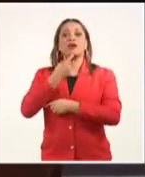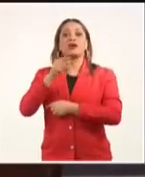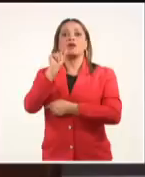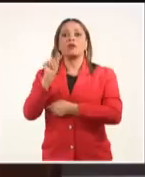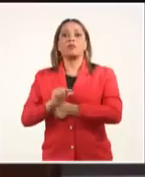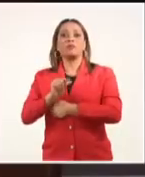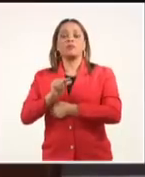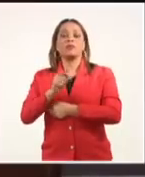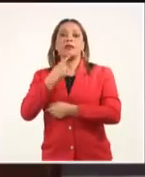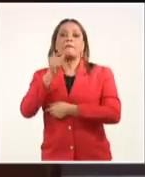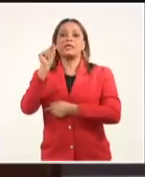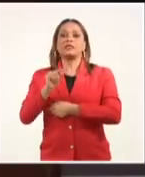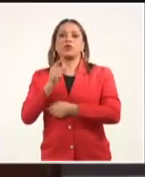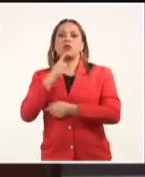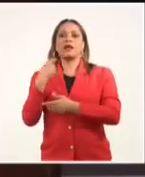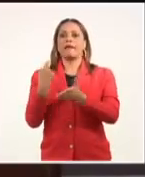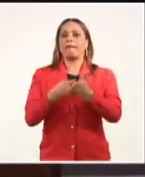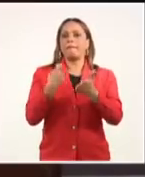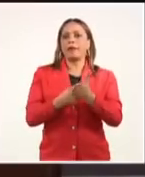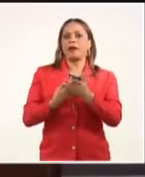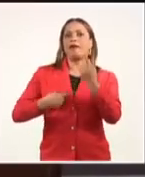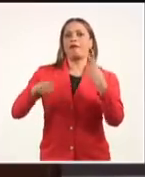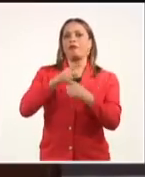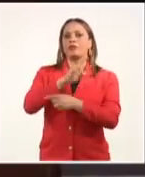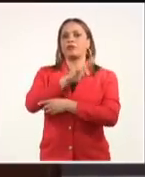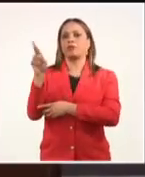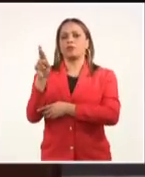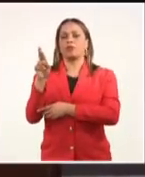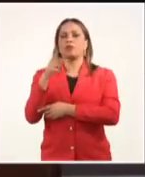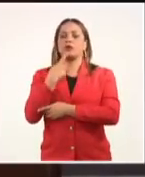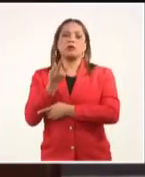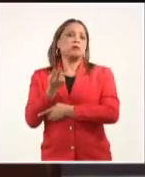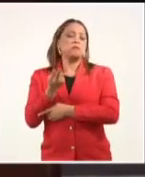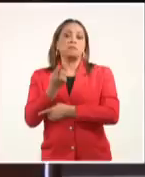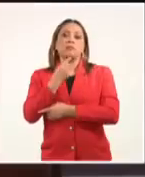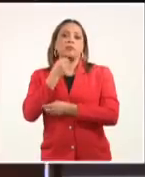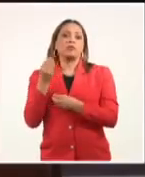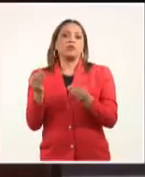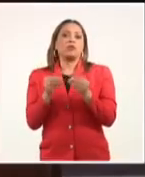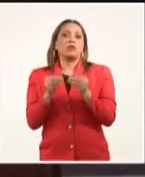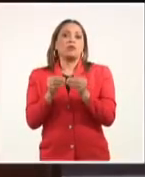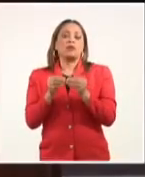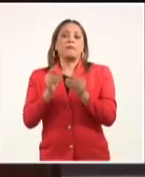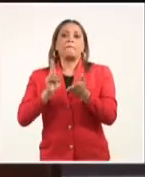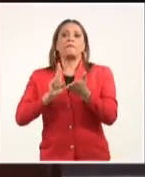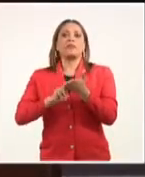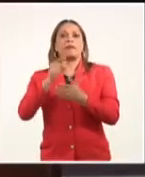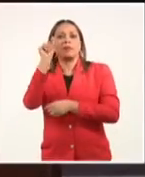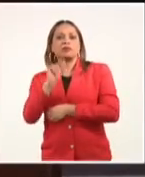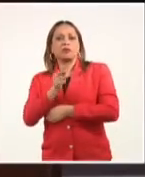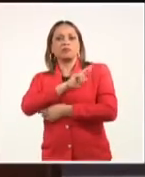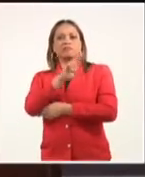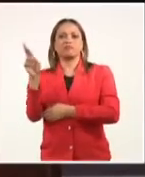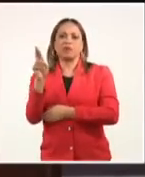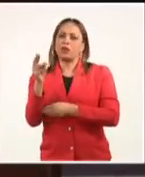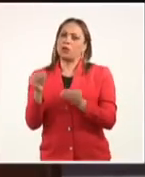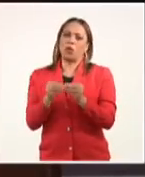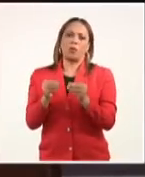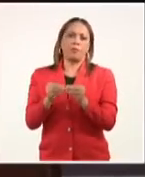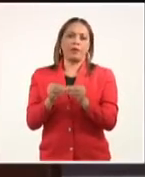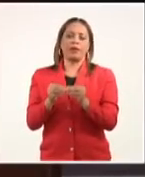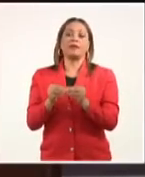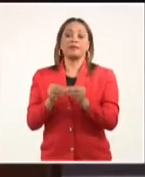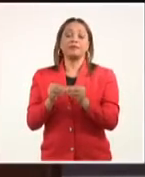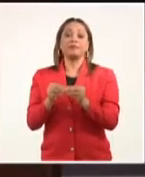vendepatrias y corruptos, que no tienen nada que ver con un militante revolucionario. Y